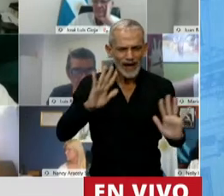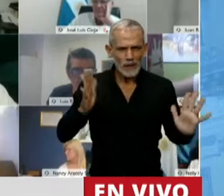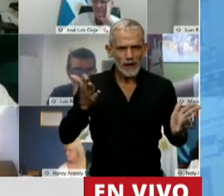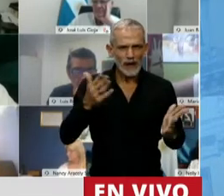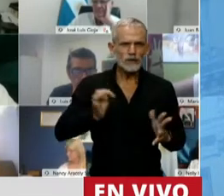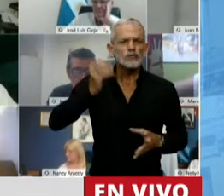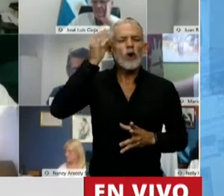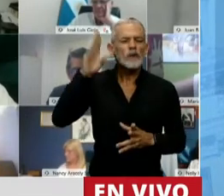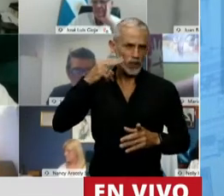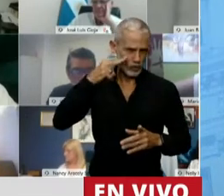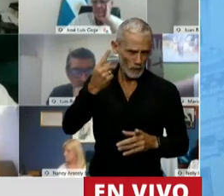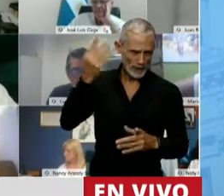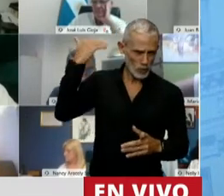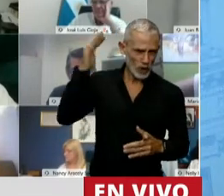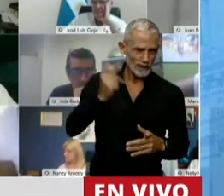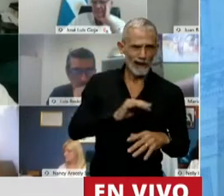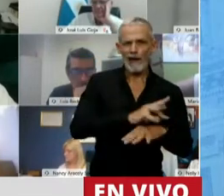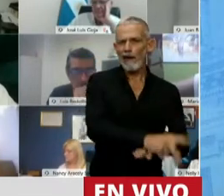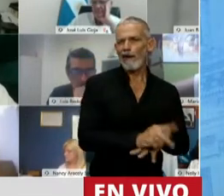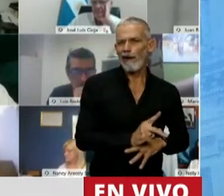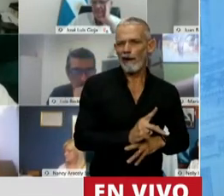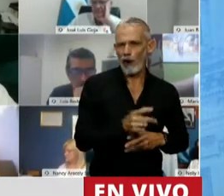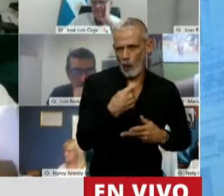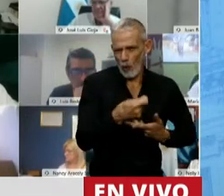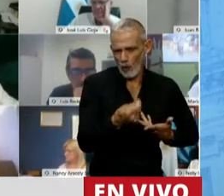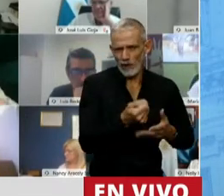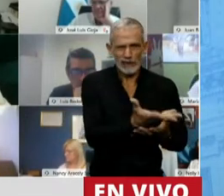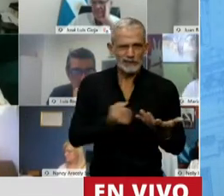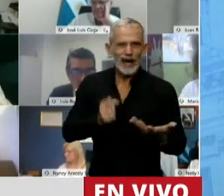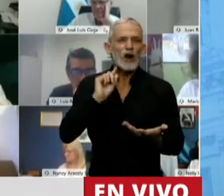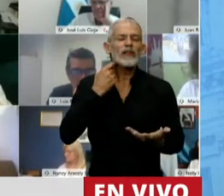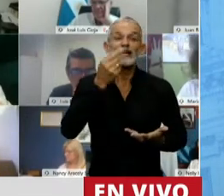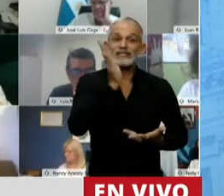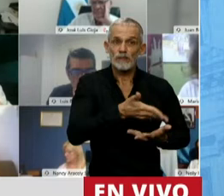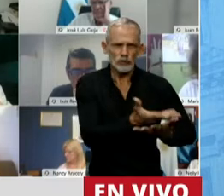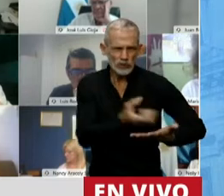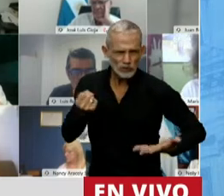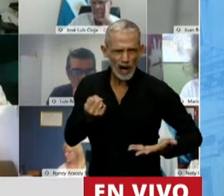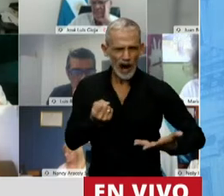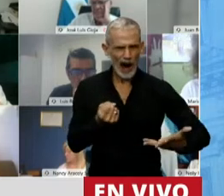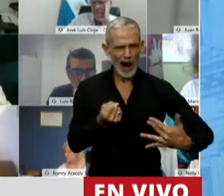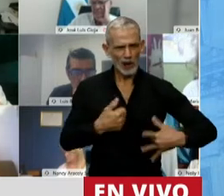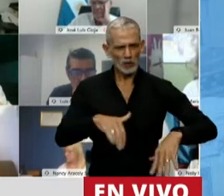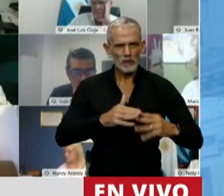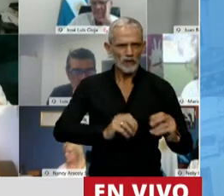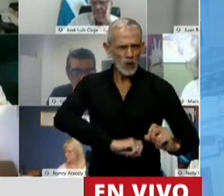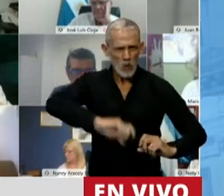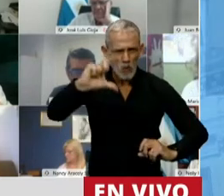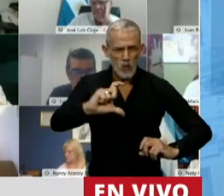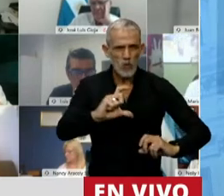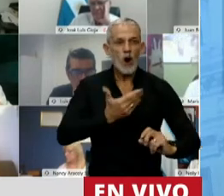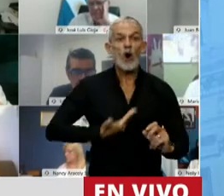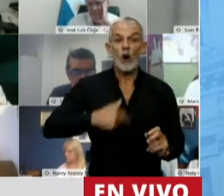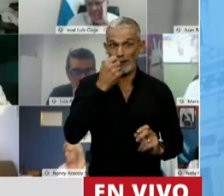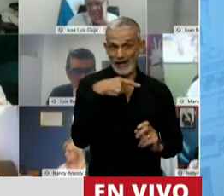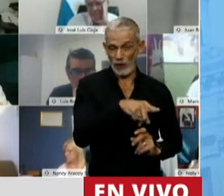que en el 2001 le metieron la mano en el bolsillo a los jubilados y le sacaron el 13% de un plumazo. Le aumentaron en el gobierno